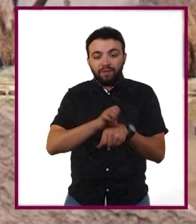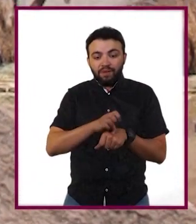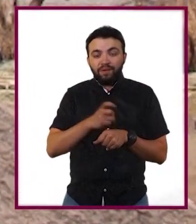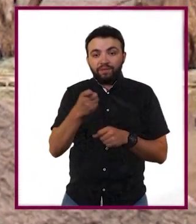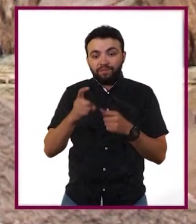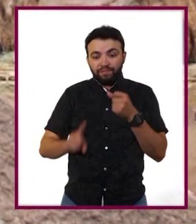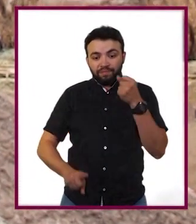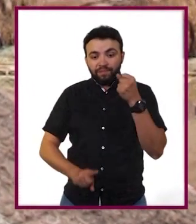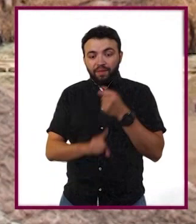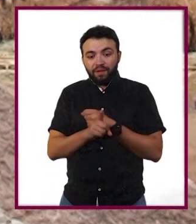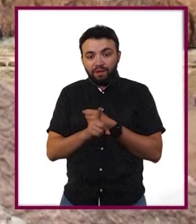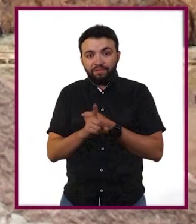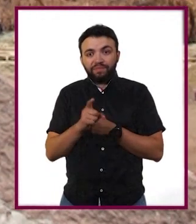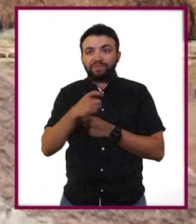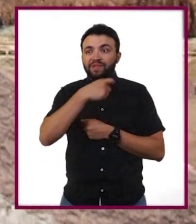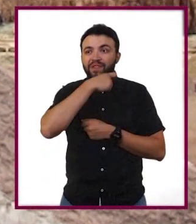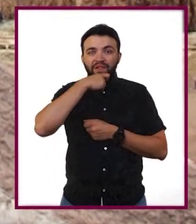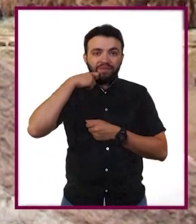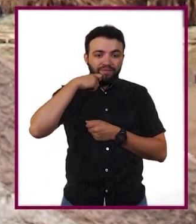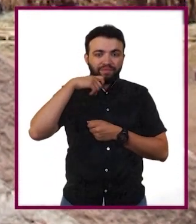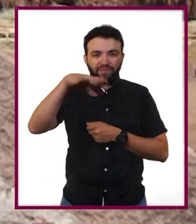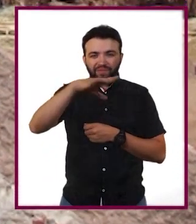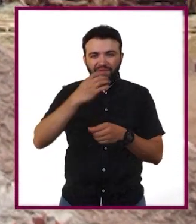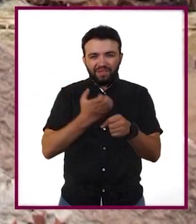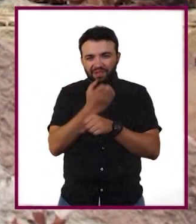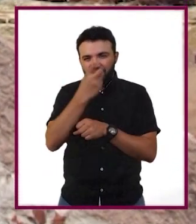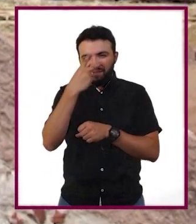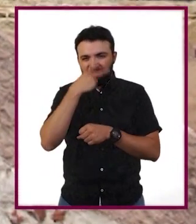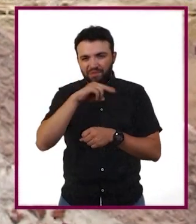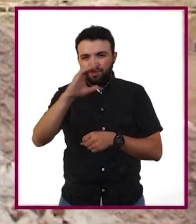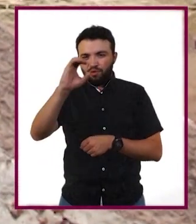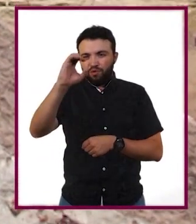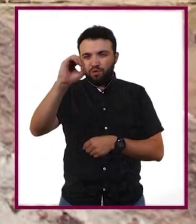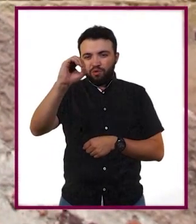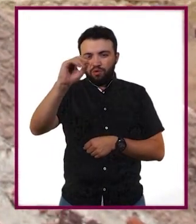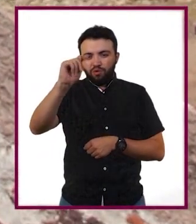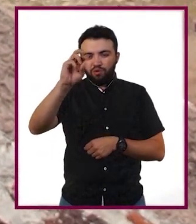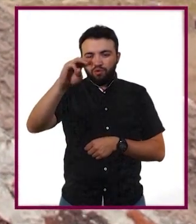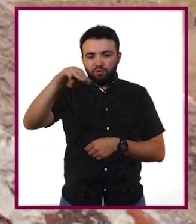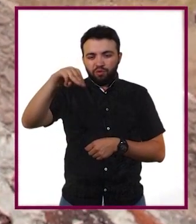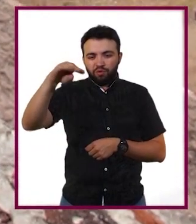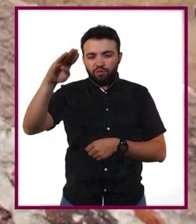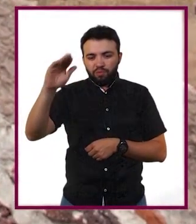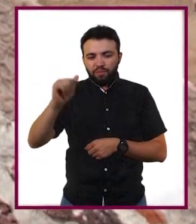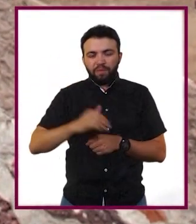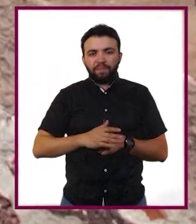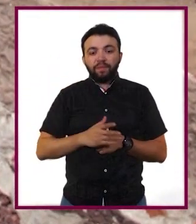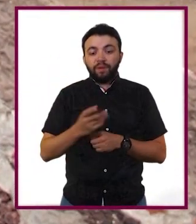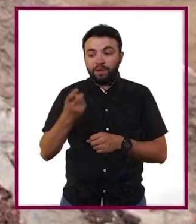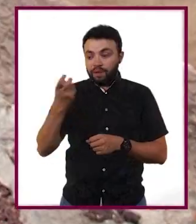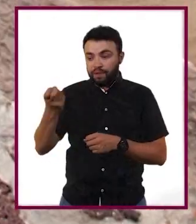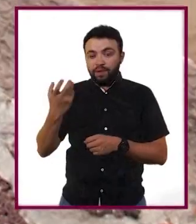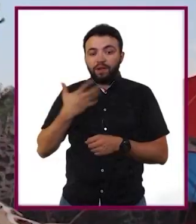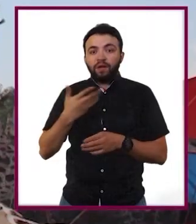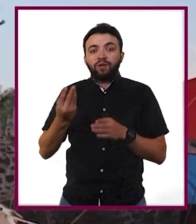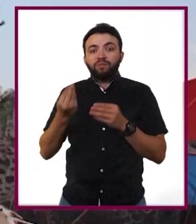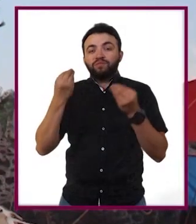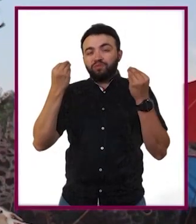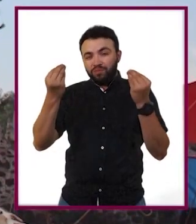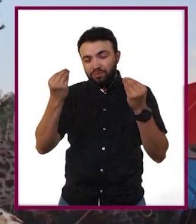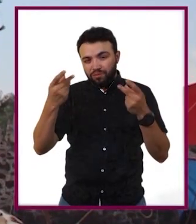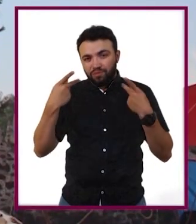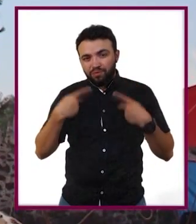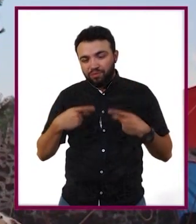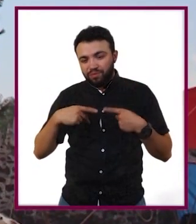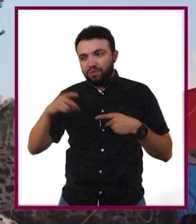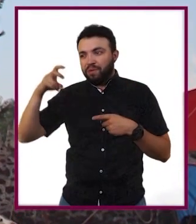tiene Otumba con la sequía es que está situada en una encrucijada de caminos. Es decir, por ahí pasaban numerosos viajeros, tanto